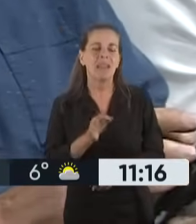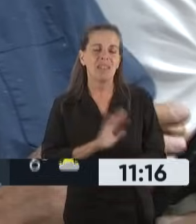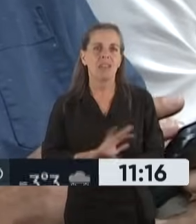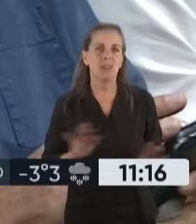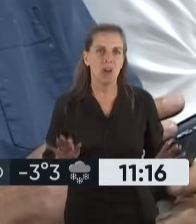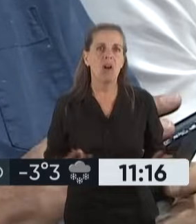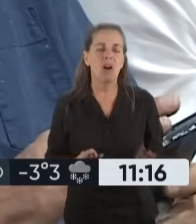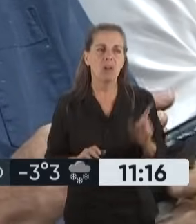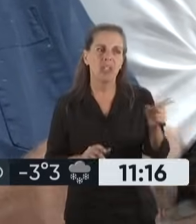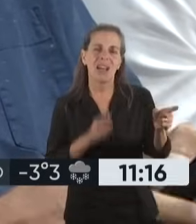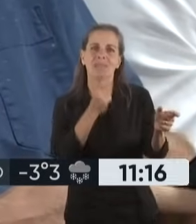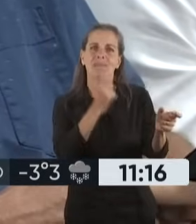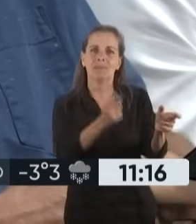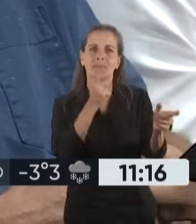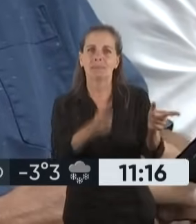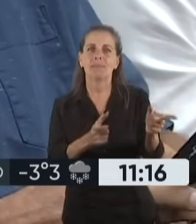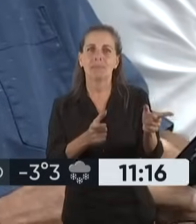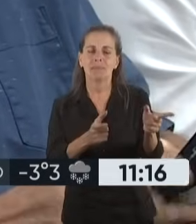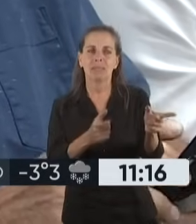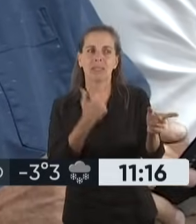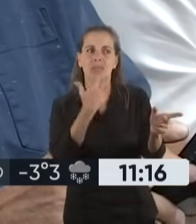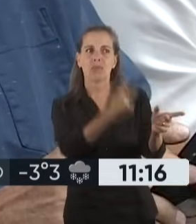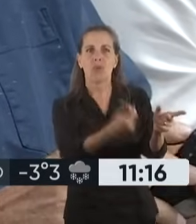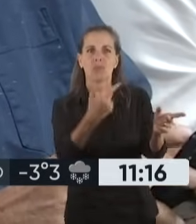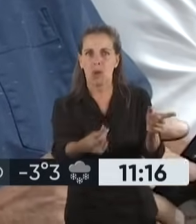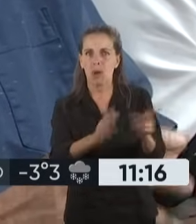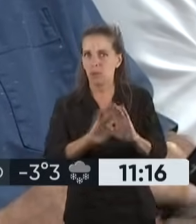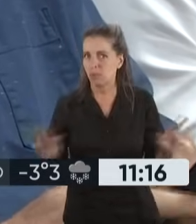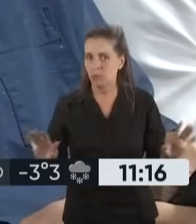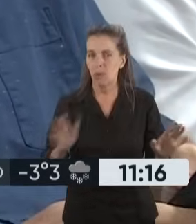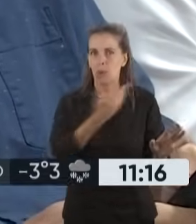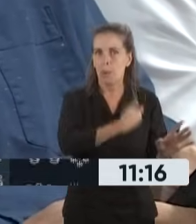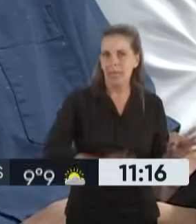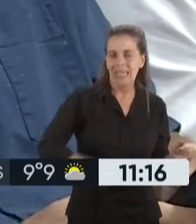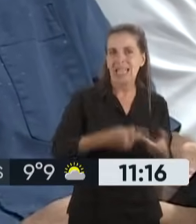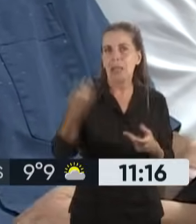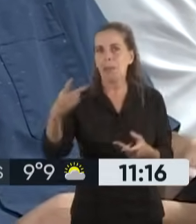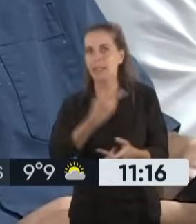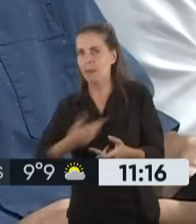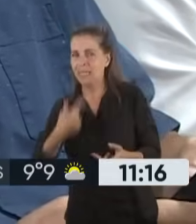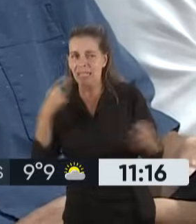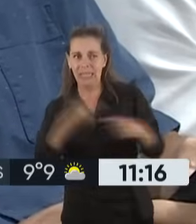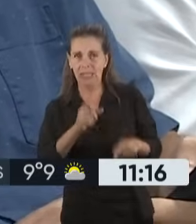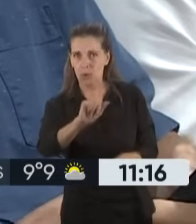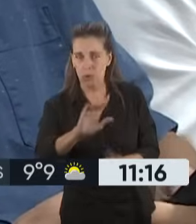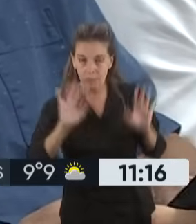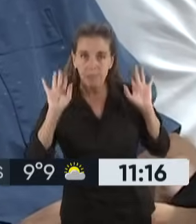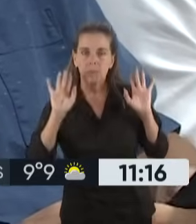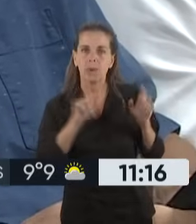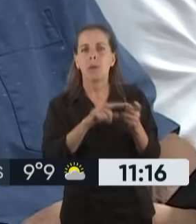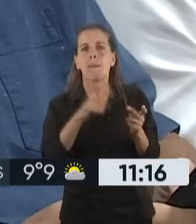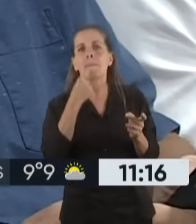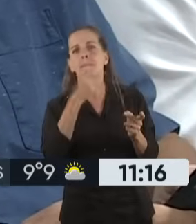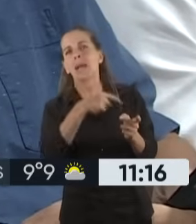ya en tus dos respuestas anteriores negaste una interna entre el presidente y la vice, voy a consultarte